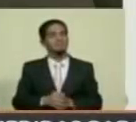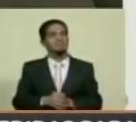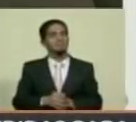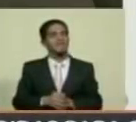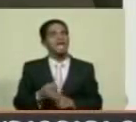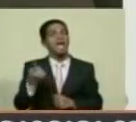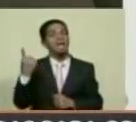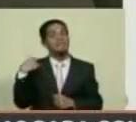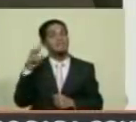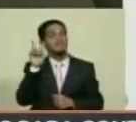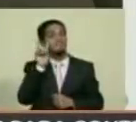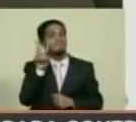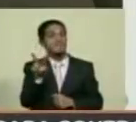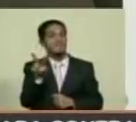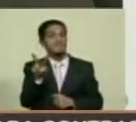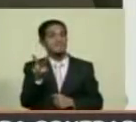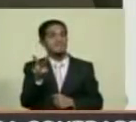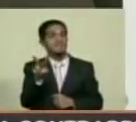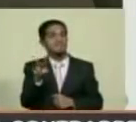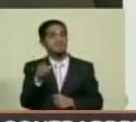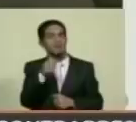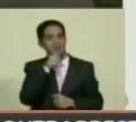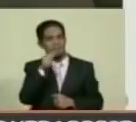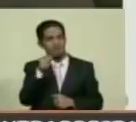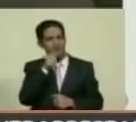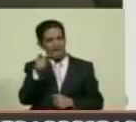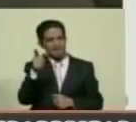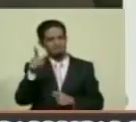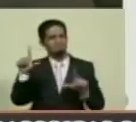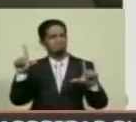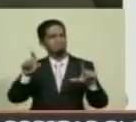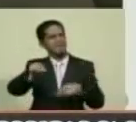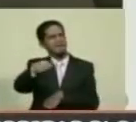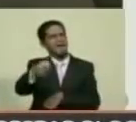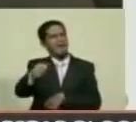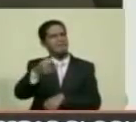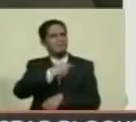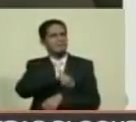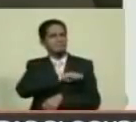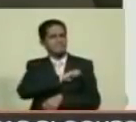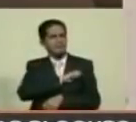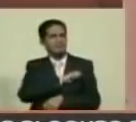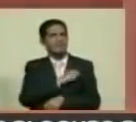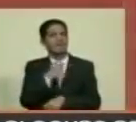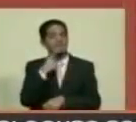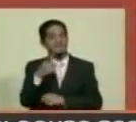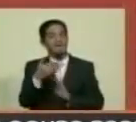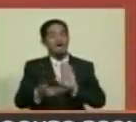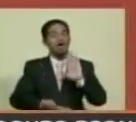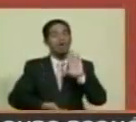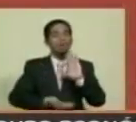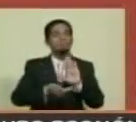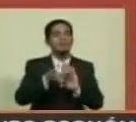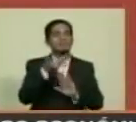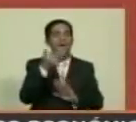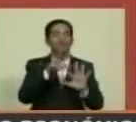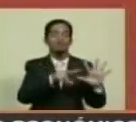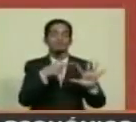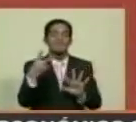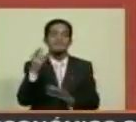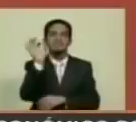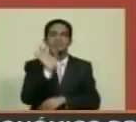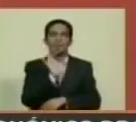vi un pequeño reportaje en Antena 3 donde se señala que ha aumentado en